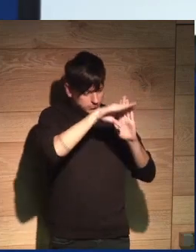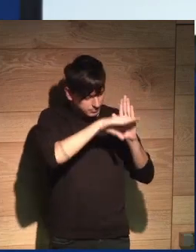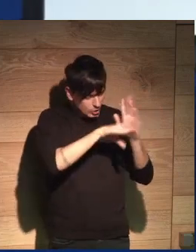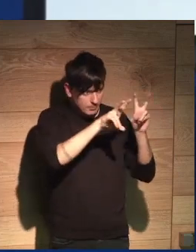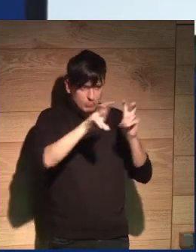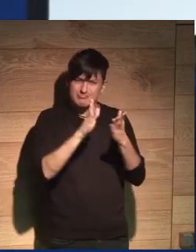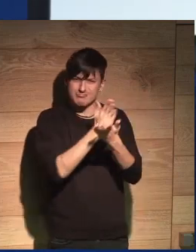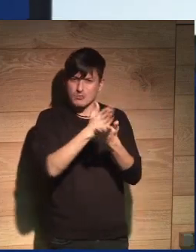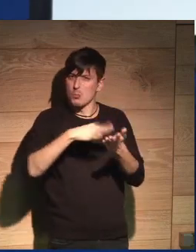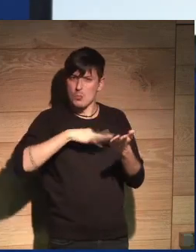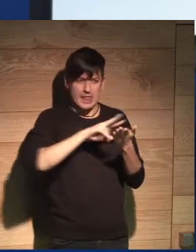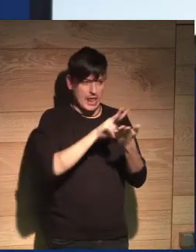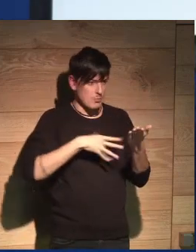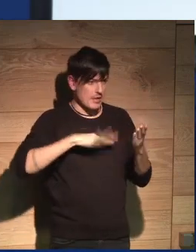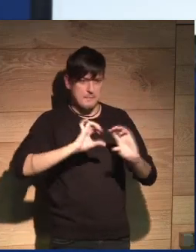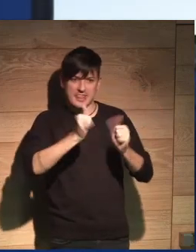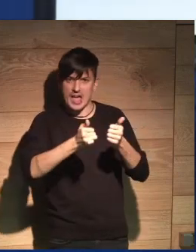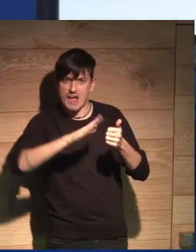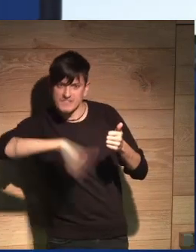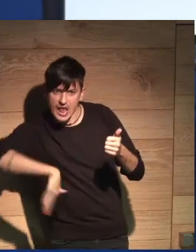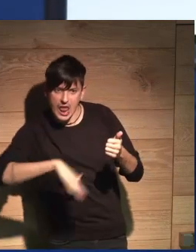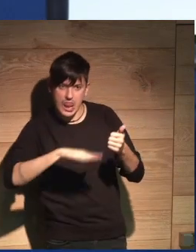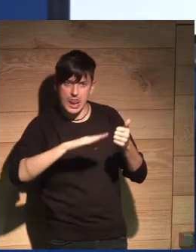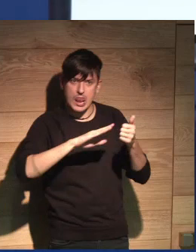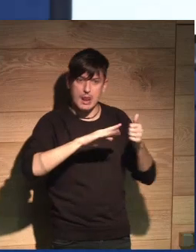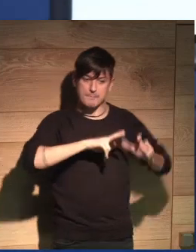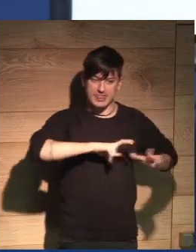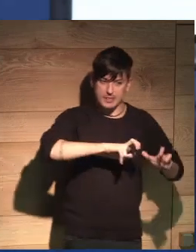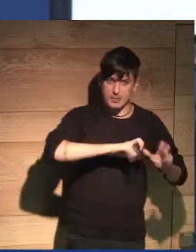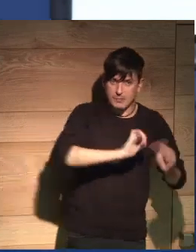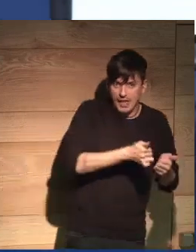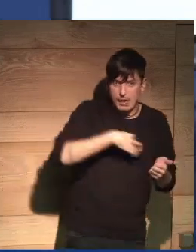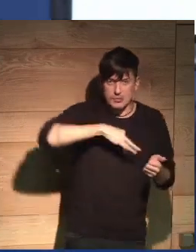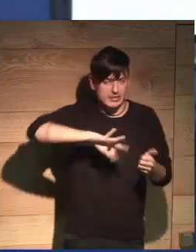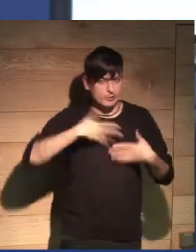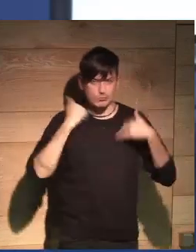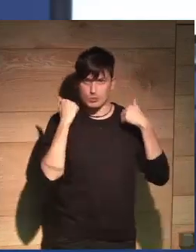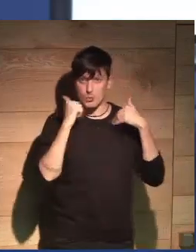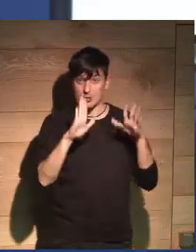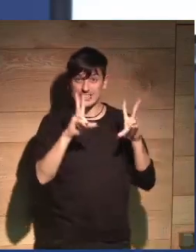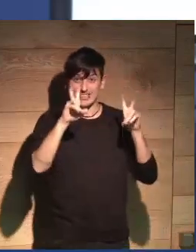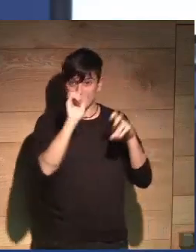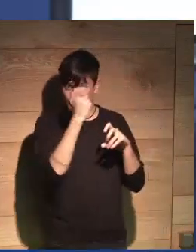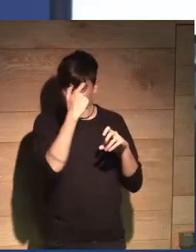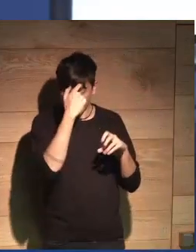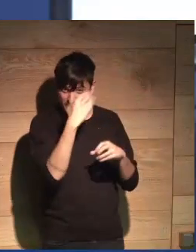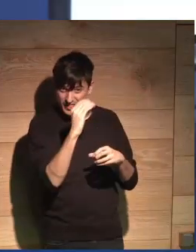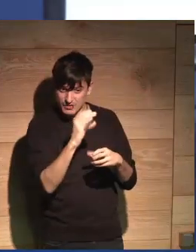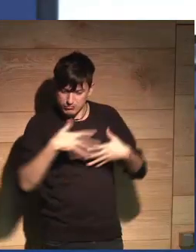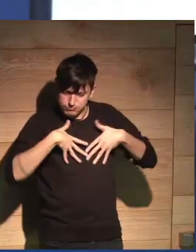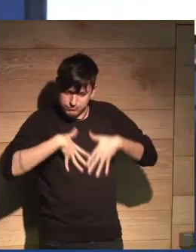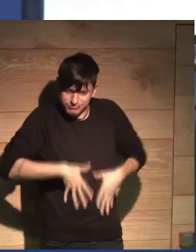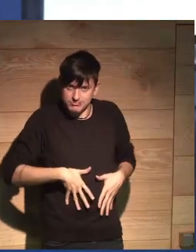forma separada. Se puede empezar por el final y el principio. Y lo que son los conocimientos científicos van a entrar igual. Pero sin embargo,